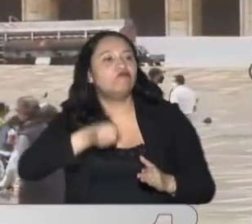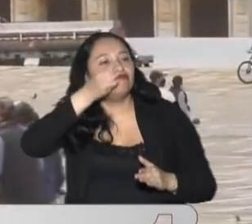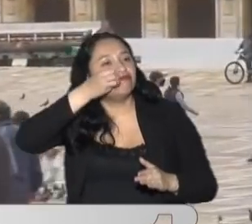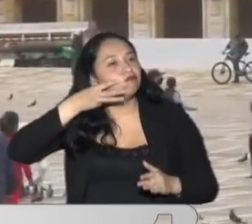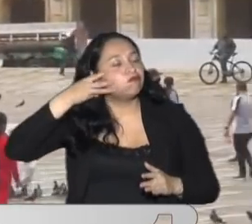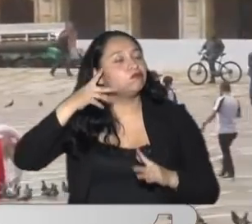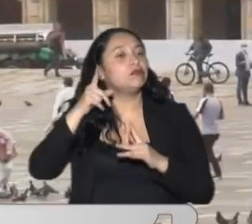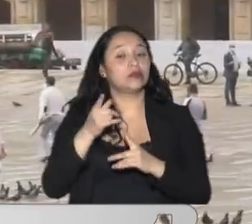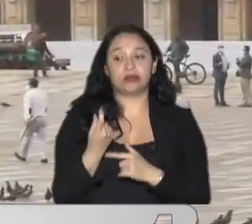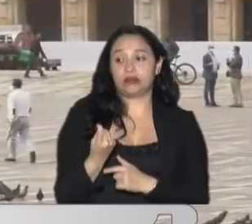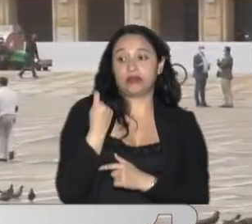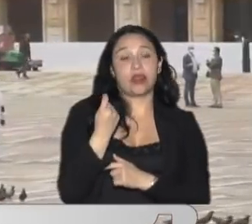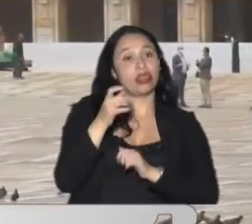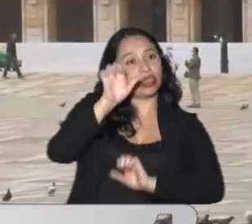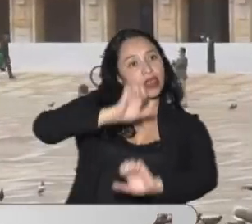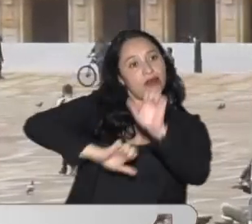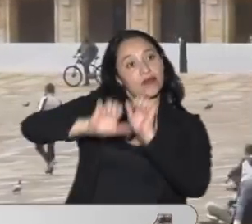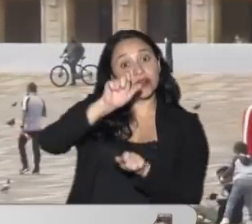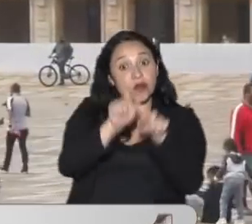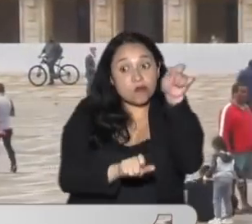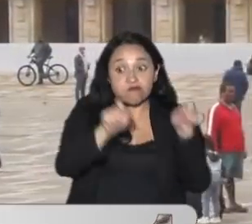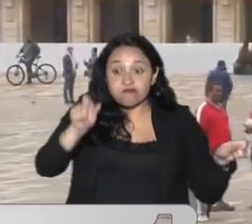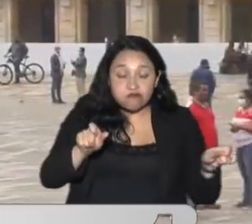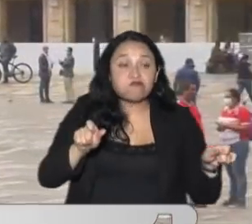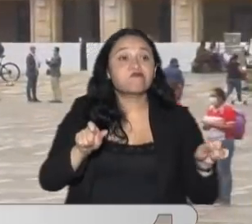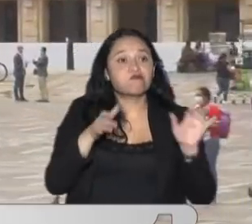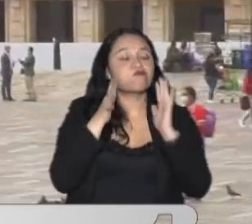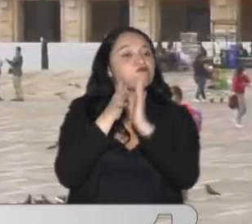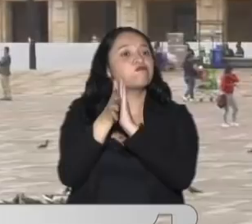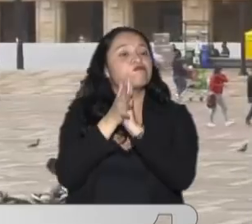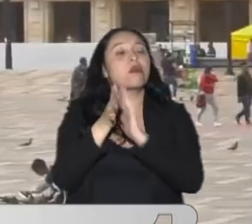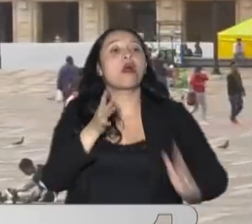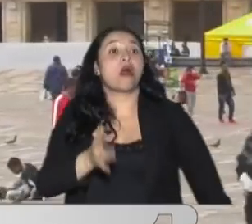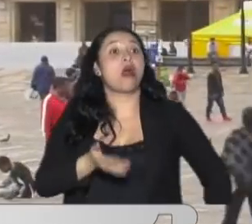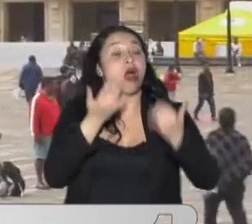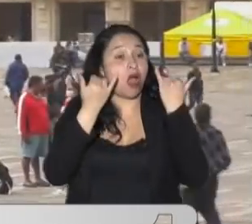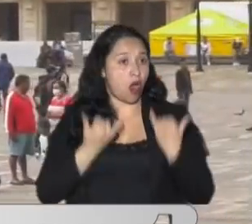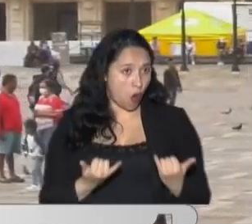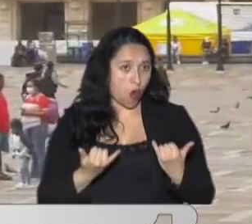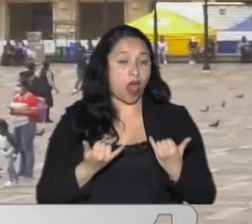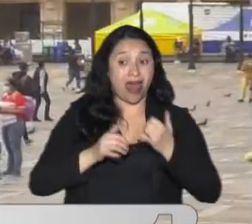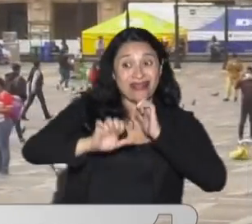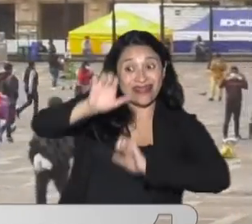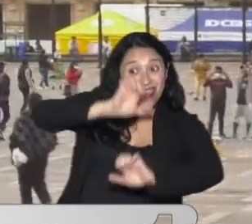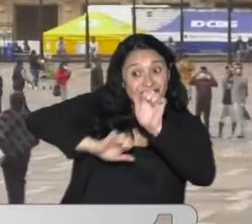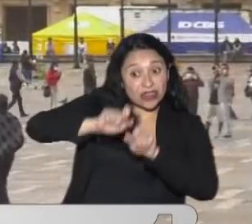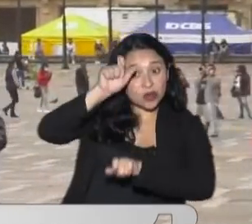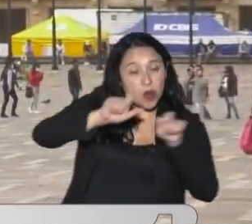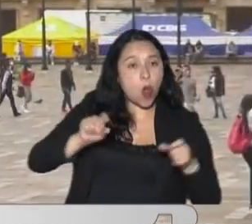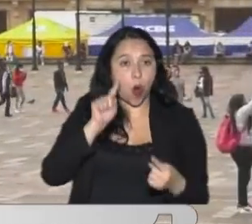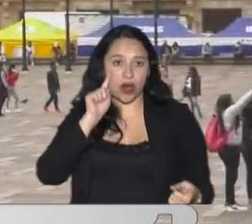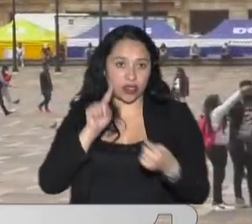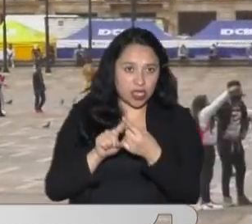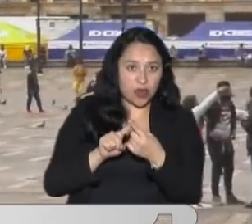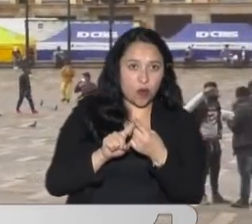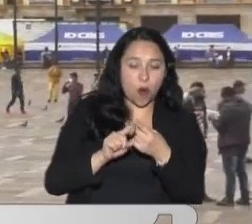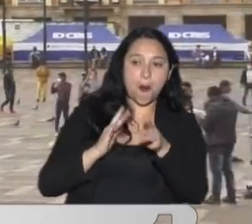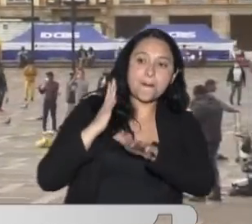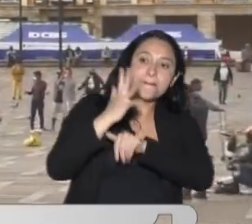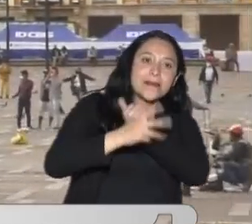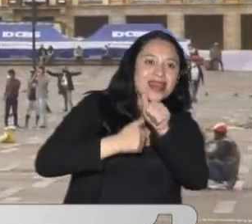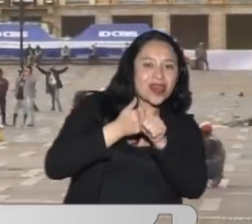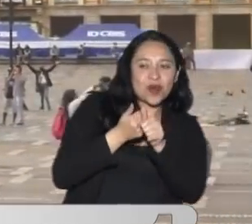el defensor del pueblo se pronunció y afirmó que en este momento ellos actúan como mediadores